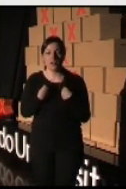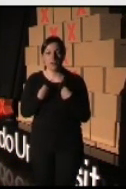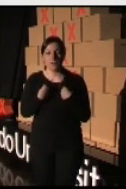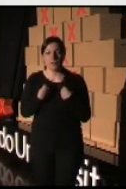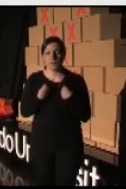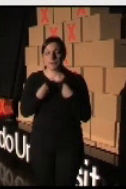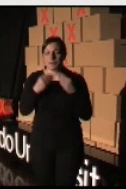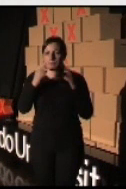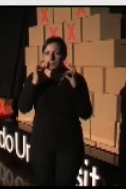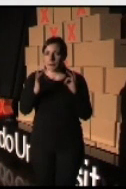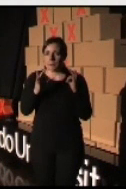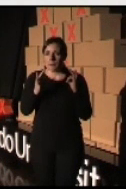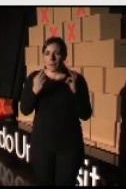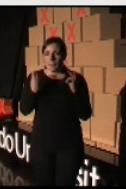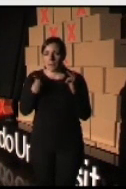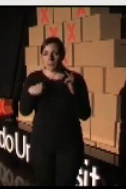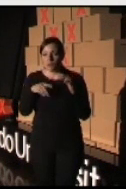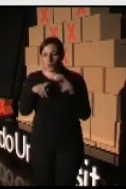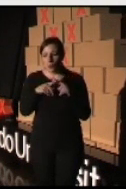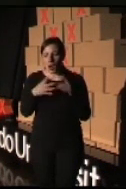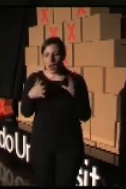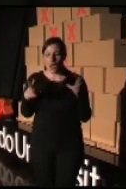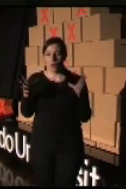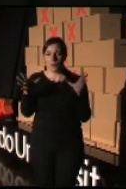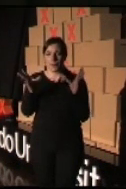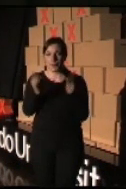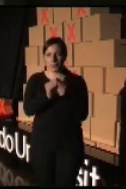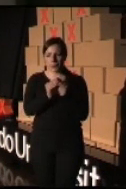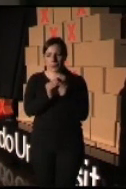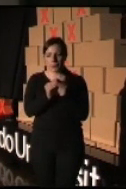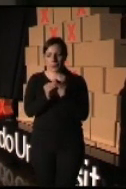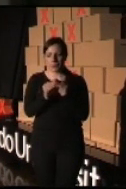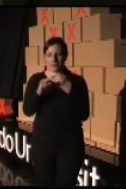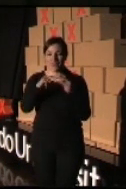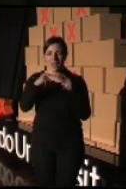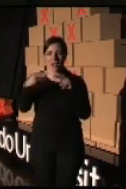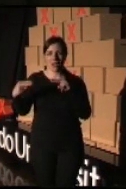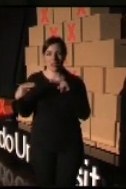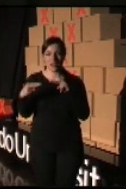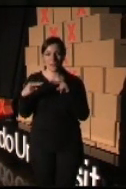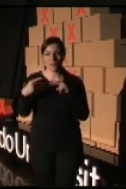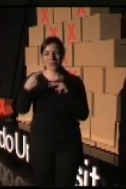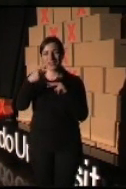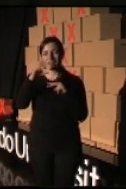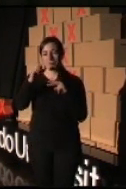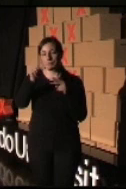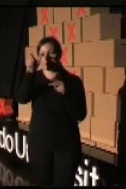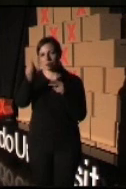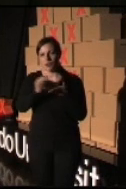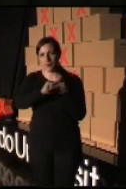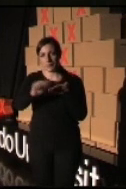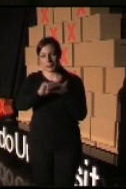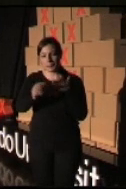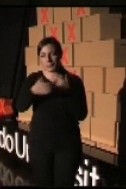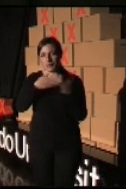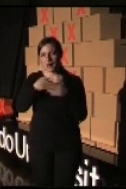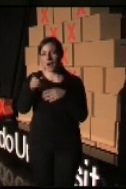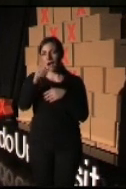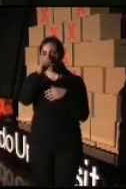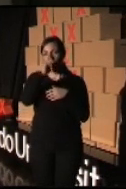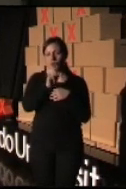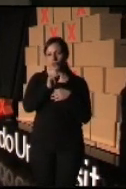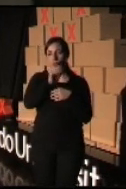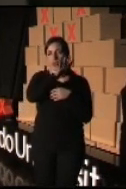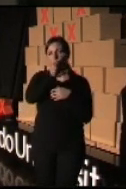se sintetiza en la estructura de la molécula de ADN, descrita por James Watson y Francis Crick en el año 53,